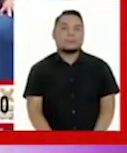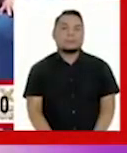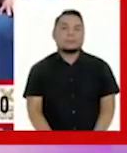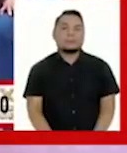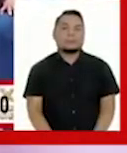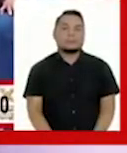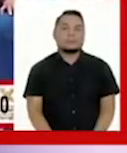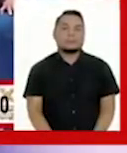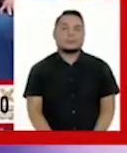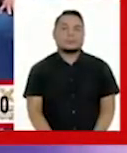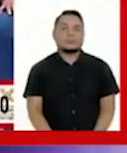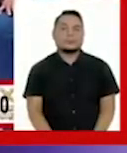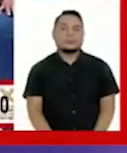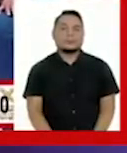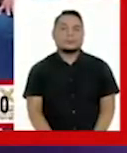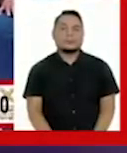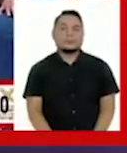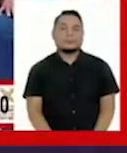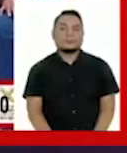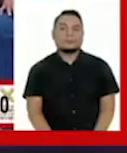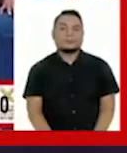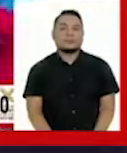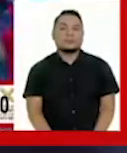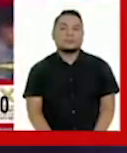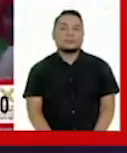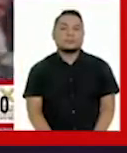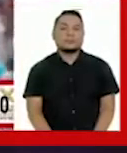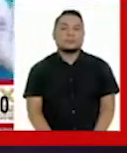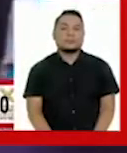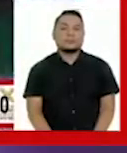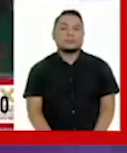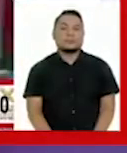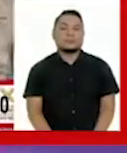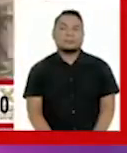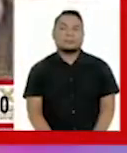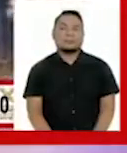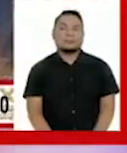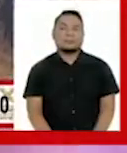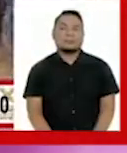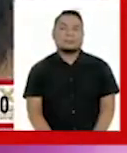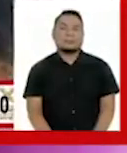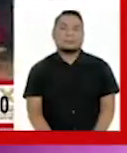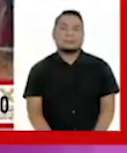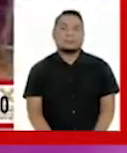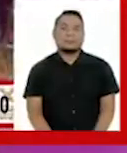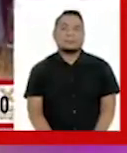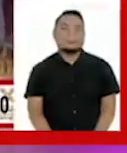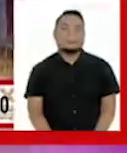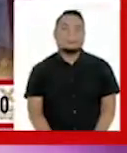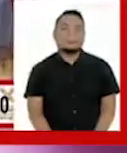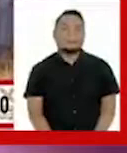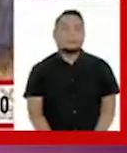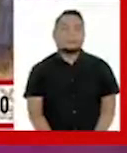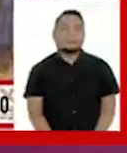favor de las provincias, de los olvidados del Perú. Y esto es lo que los tiene, porque ahora en Perú estamos en un verdadero avispero,